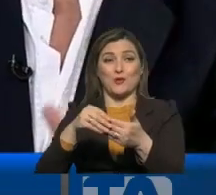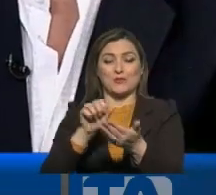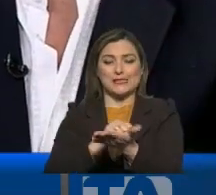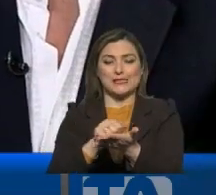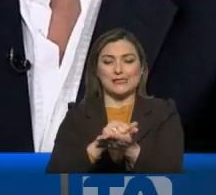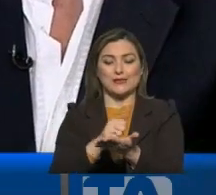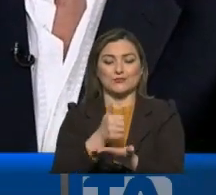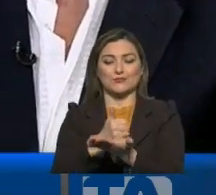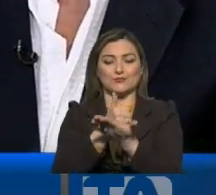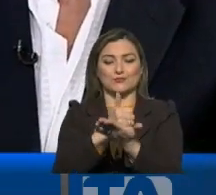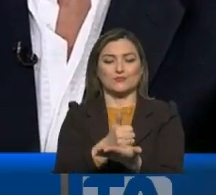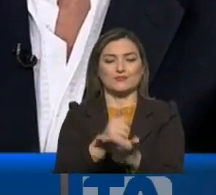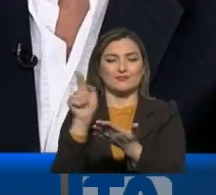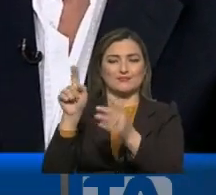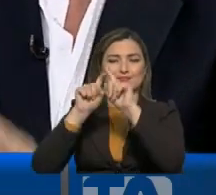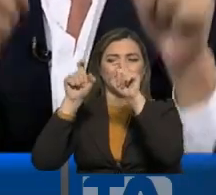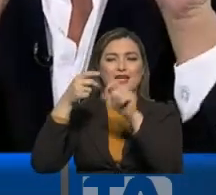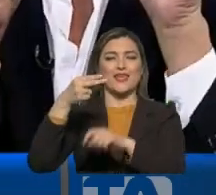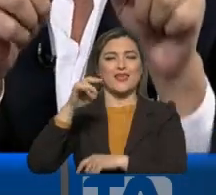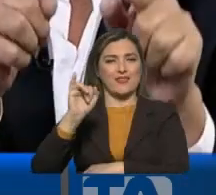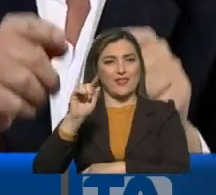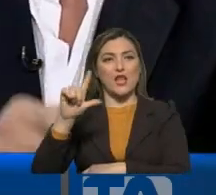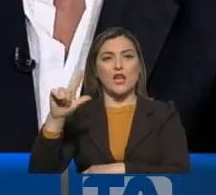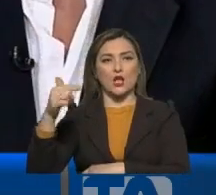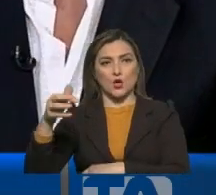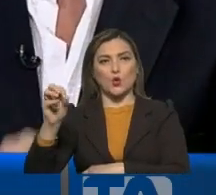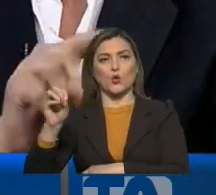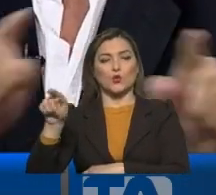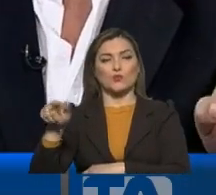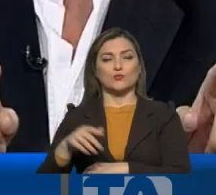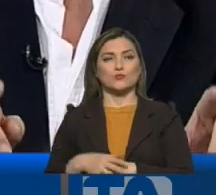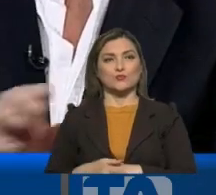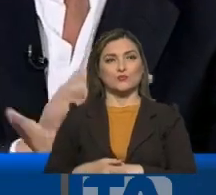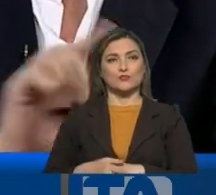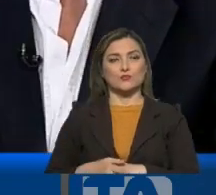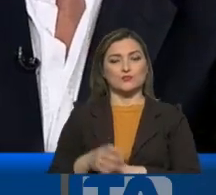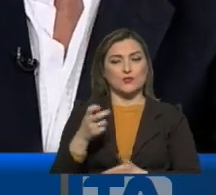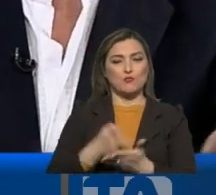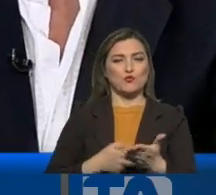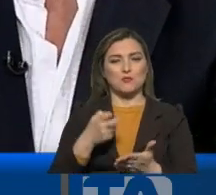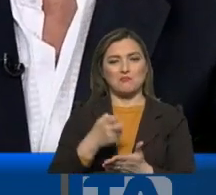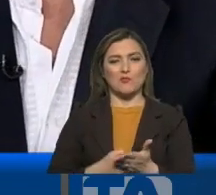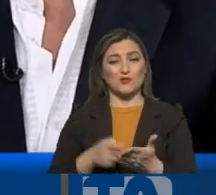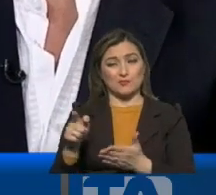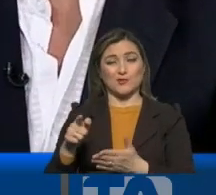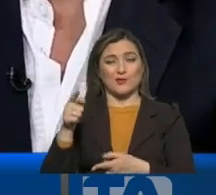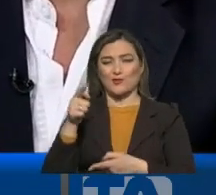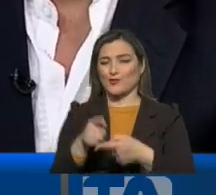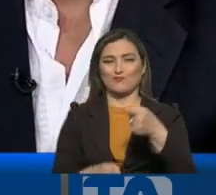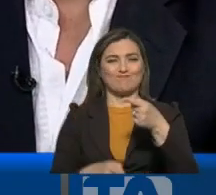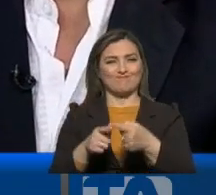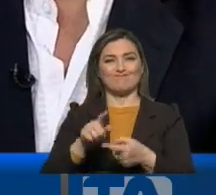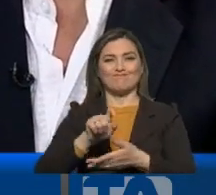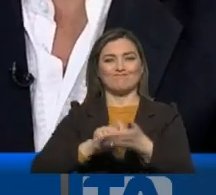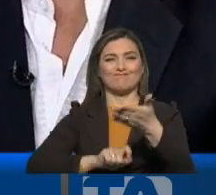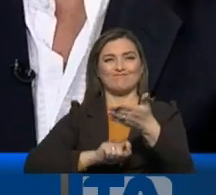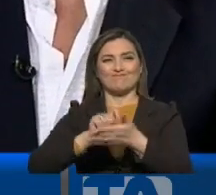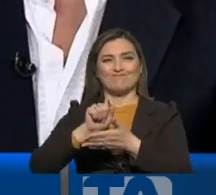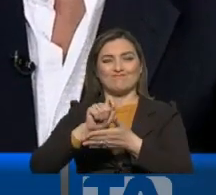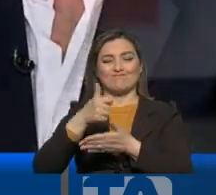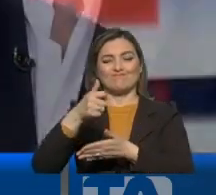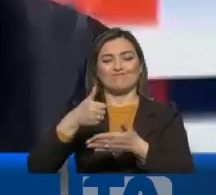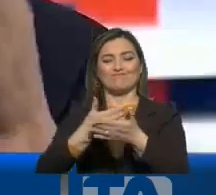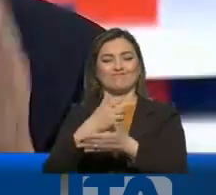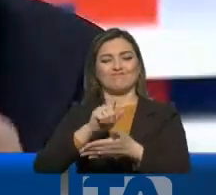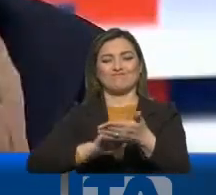beneficiar a hidalgo&hidalgo porque con esas rosas hidalgo&hidalgo no podía firmar otro